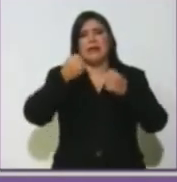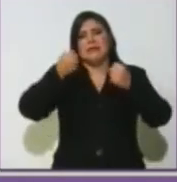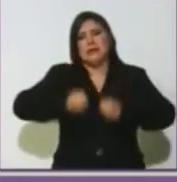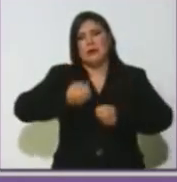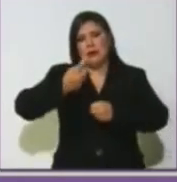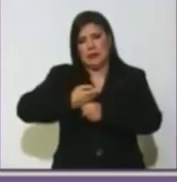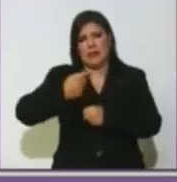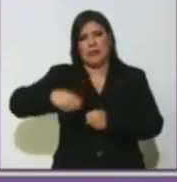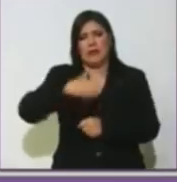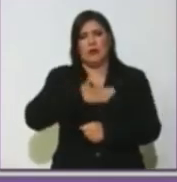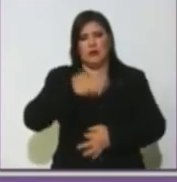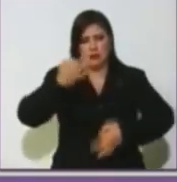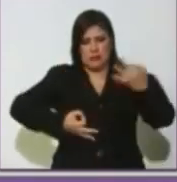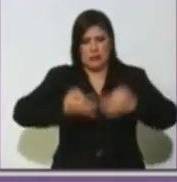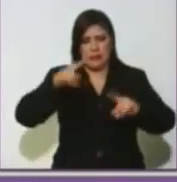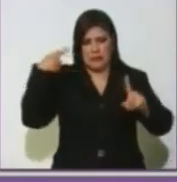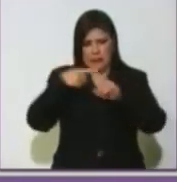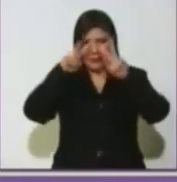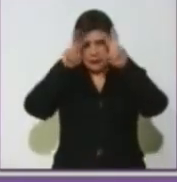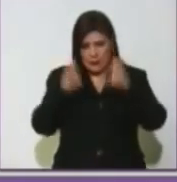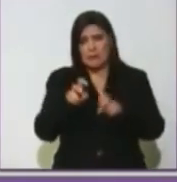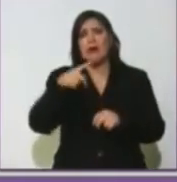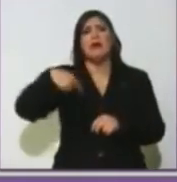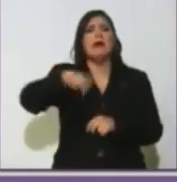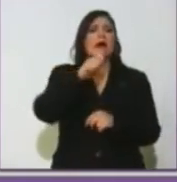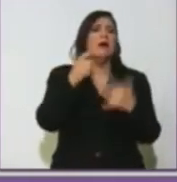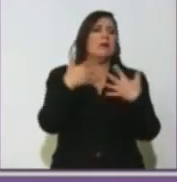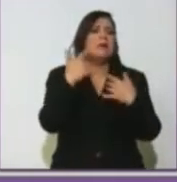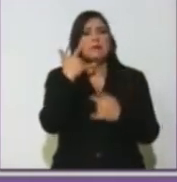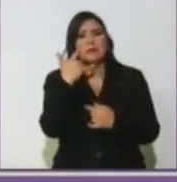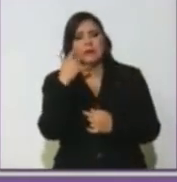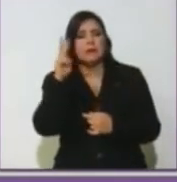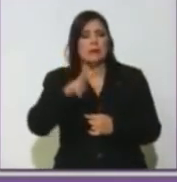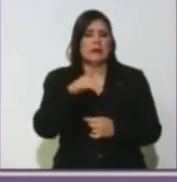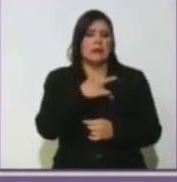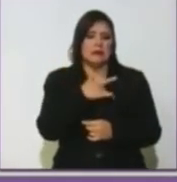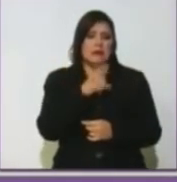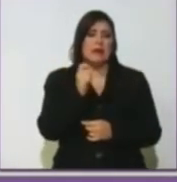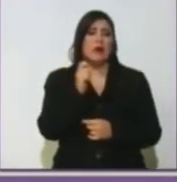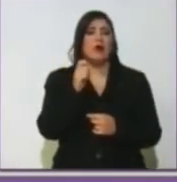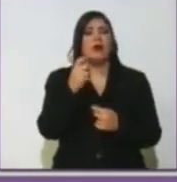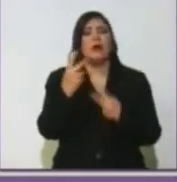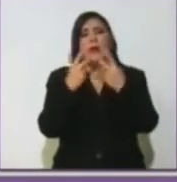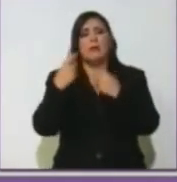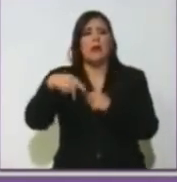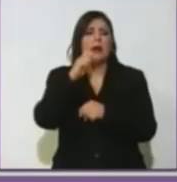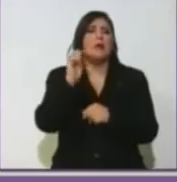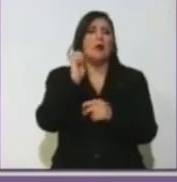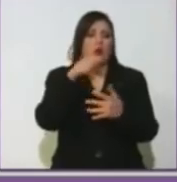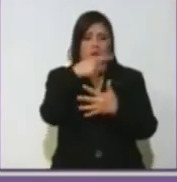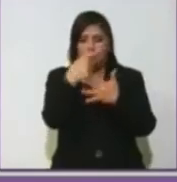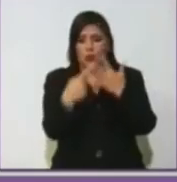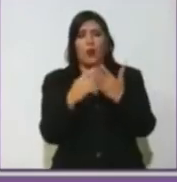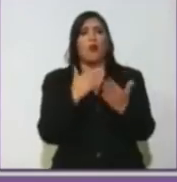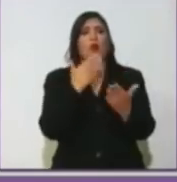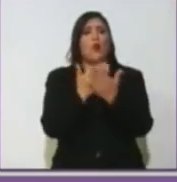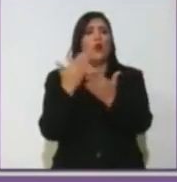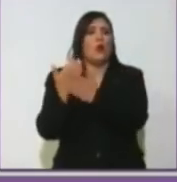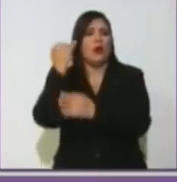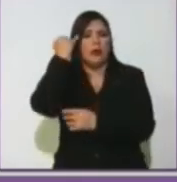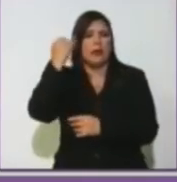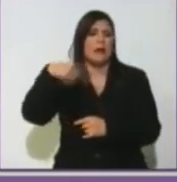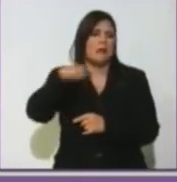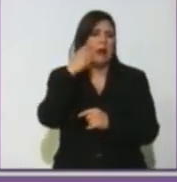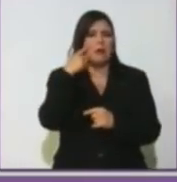para que sobre todo quien nos ve le queden muy claro cuáles son sus propuestas que este es un momento sus podrán haber